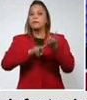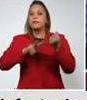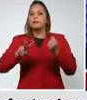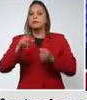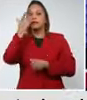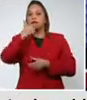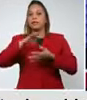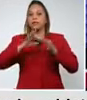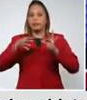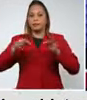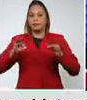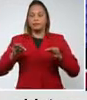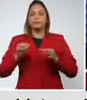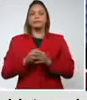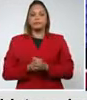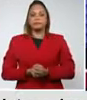Artemisa,